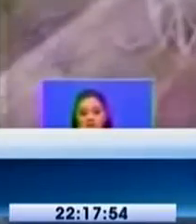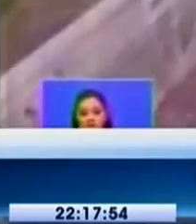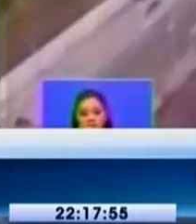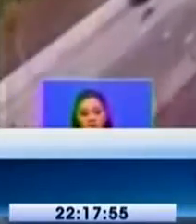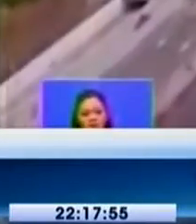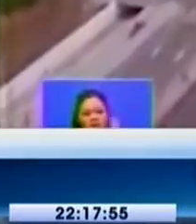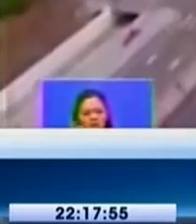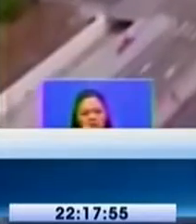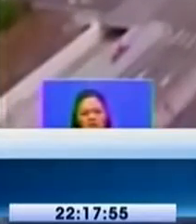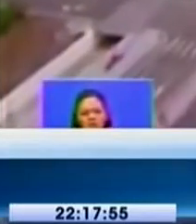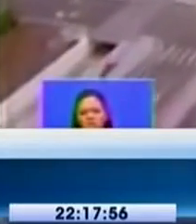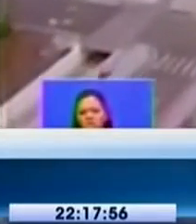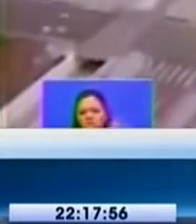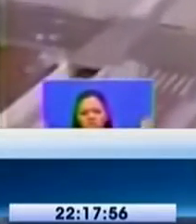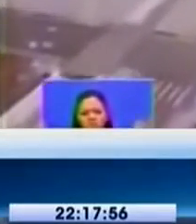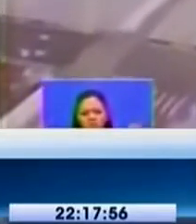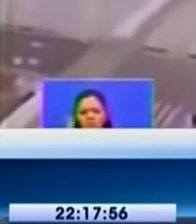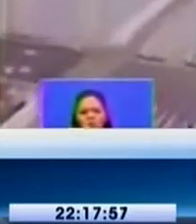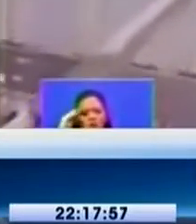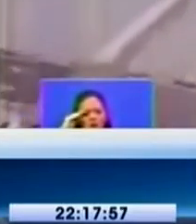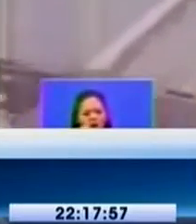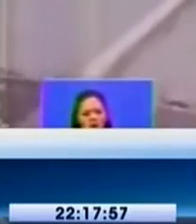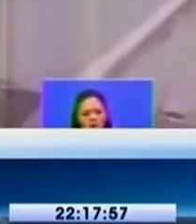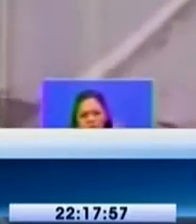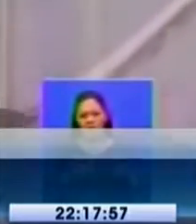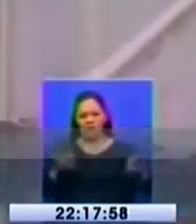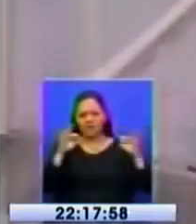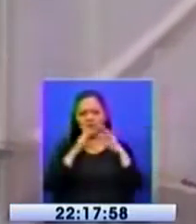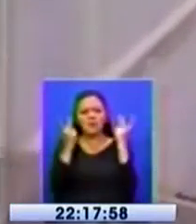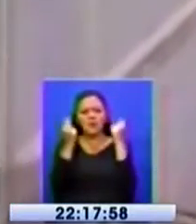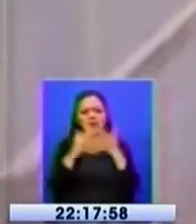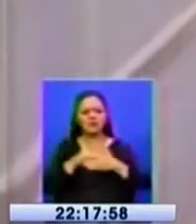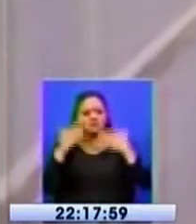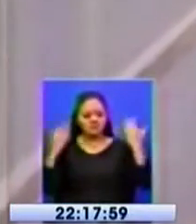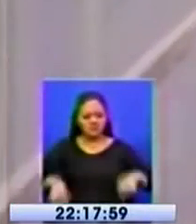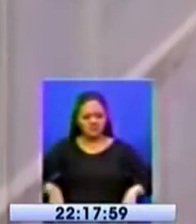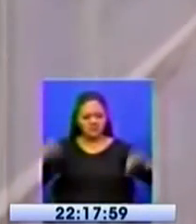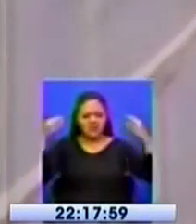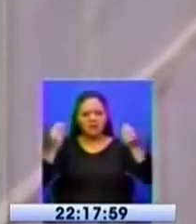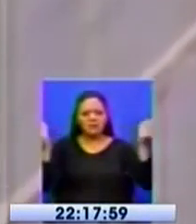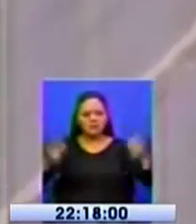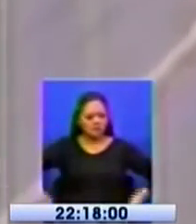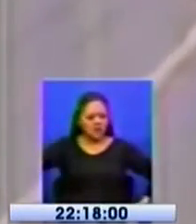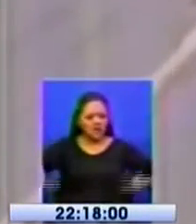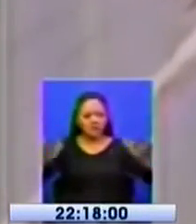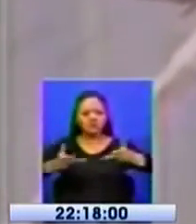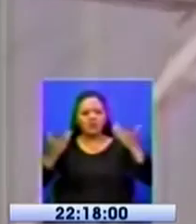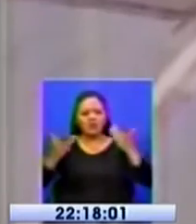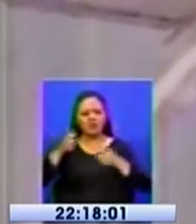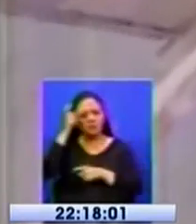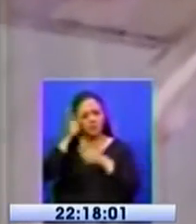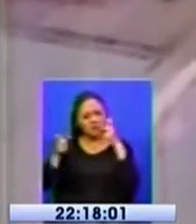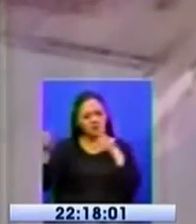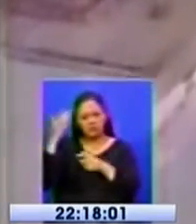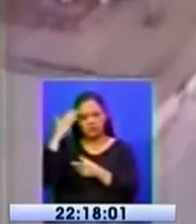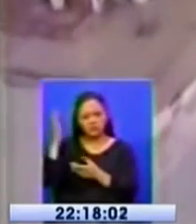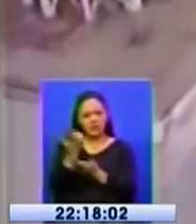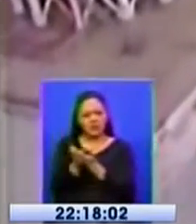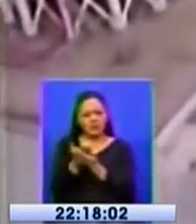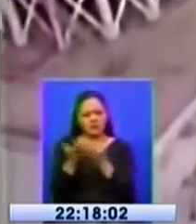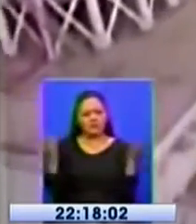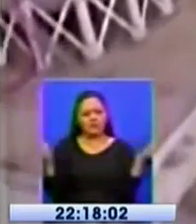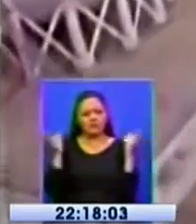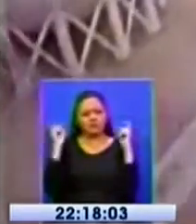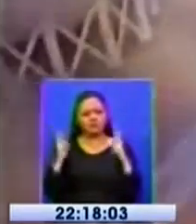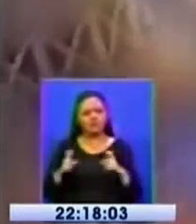su condición, dicen, no se ha ahorrado, ¿dónde está la plata? Aquí está. Es que la gente que no sabe economía, y es terrible, todos